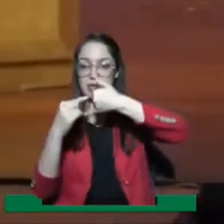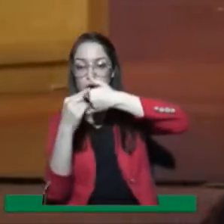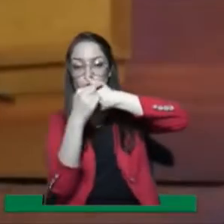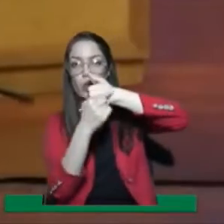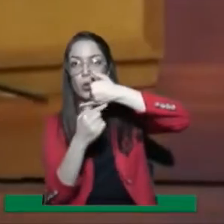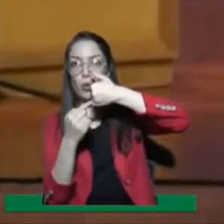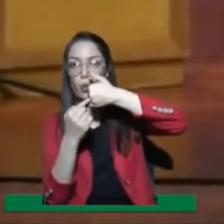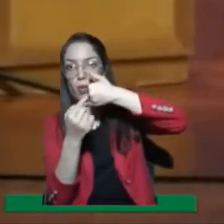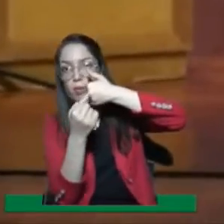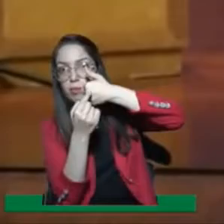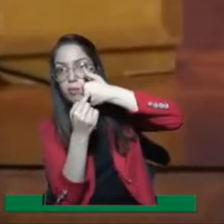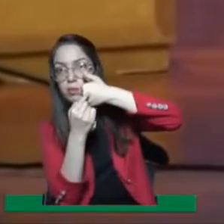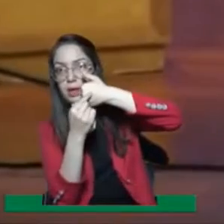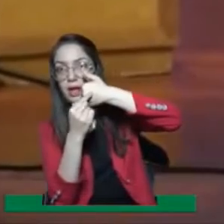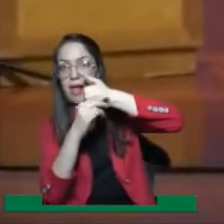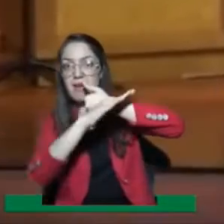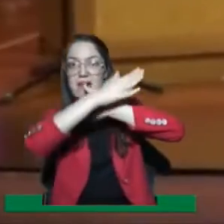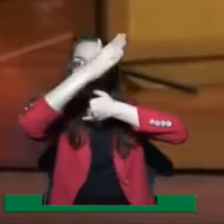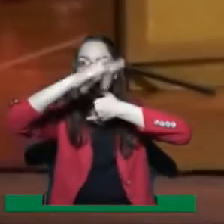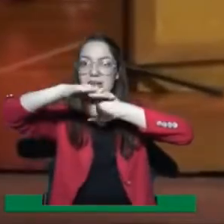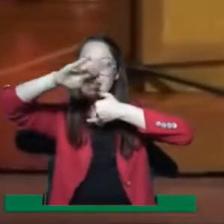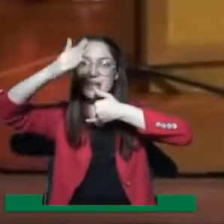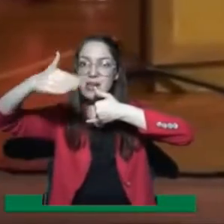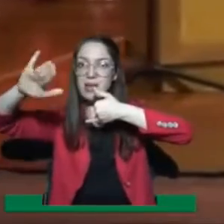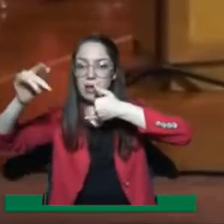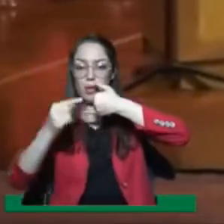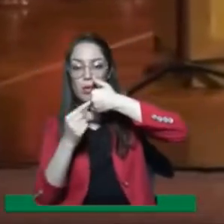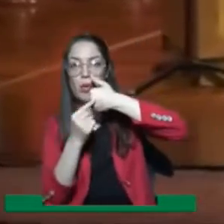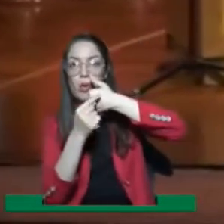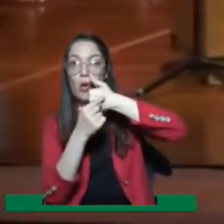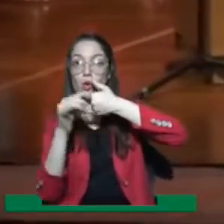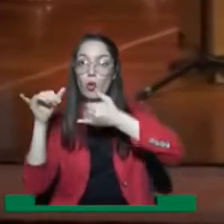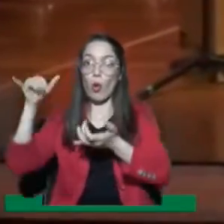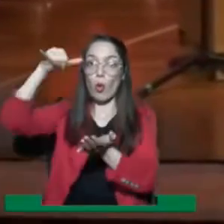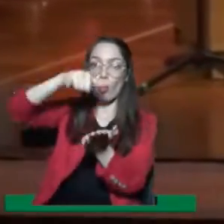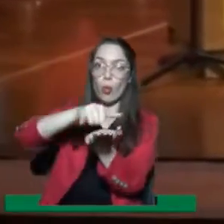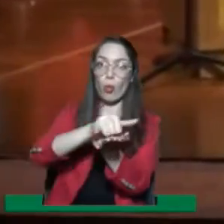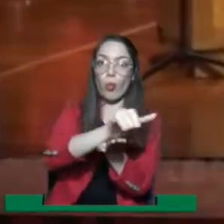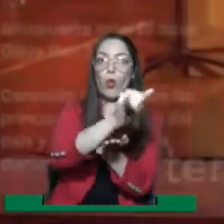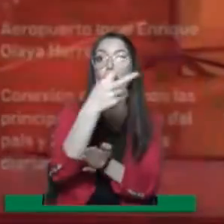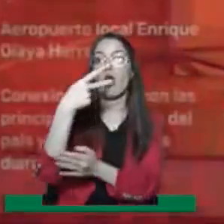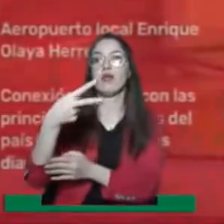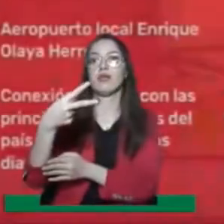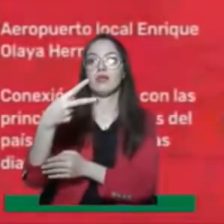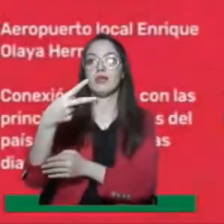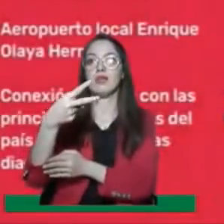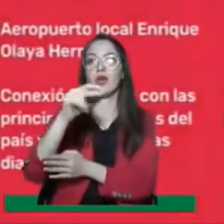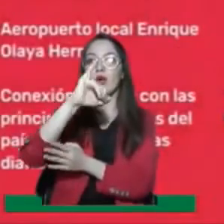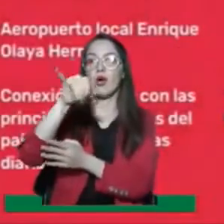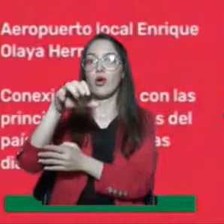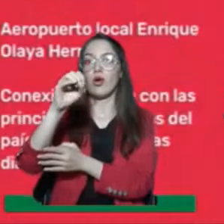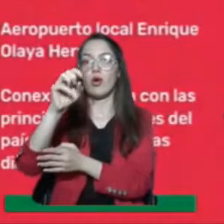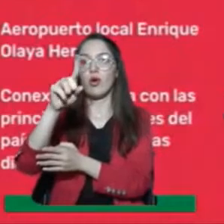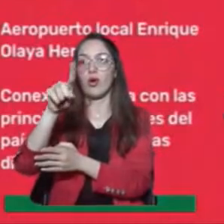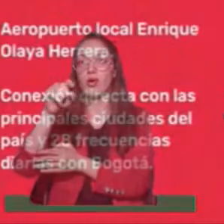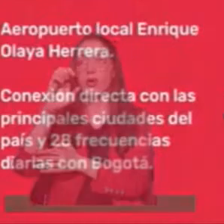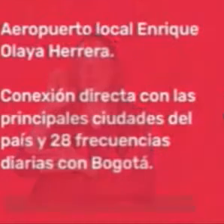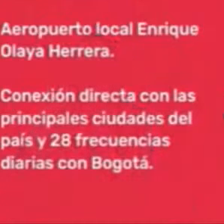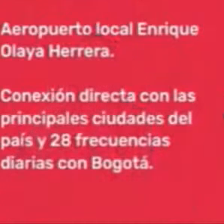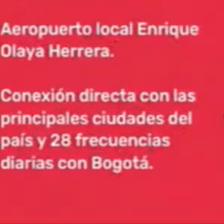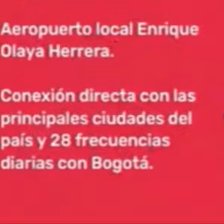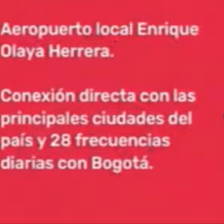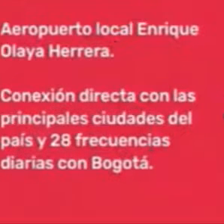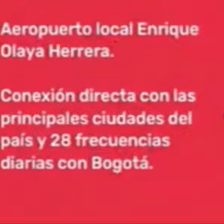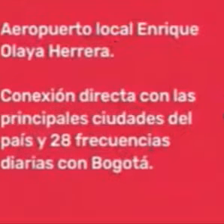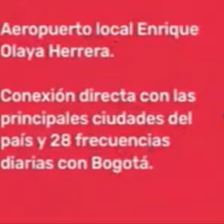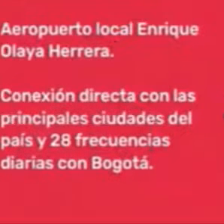Antioquia, sobre la cordillera central. Tenemos dos terminales aéreas, el Aeropuerto Internacional José María Córdoba y el Aeropuerto